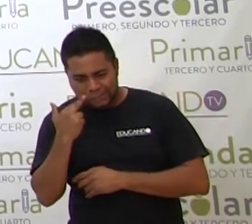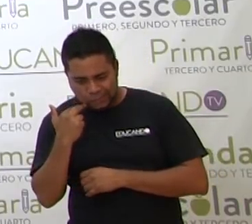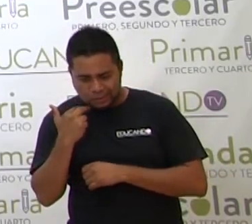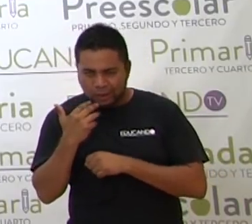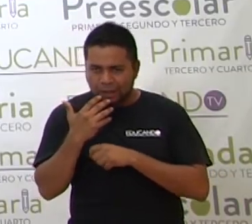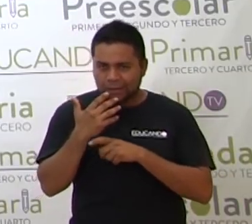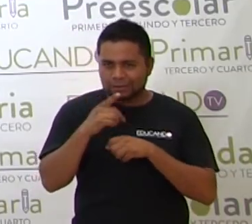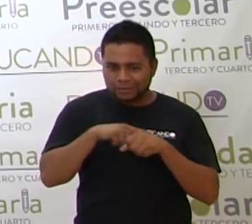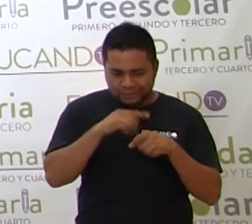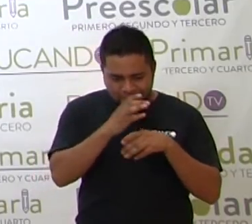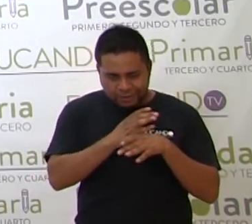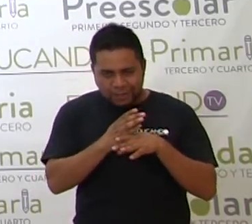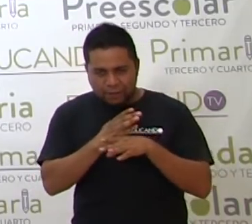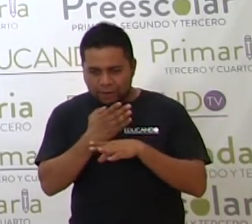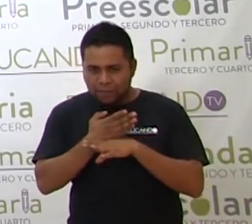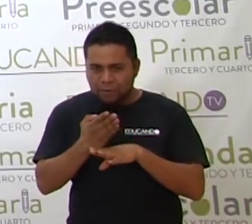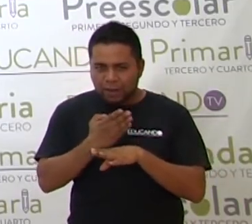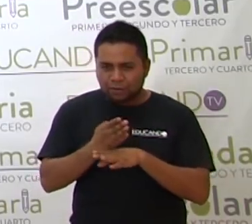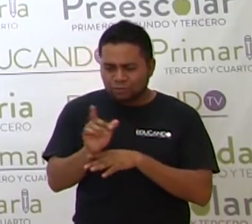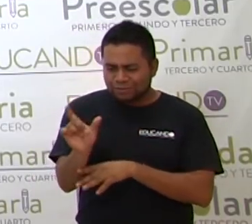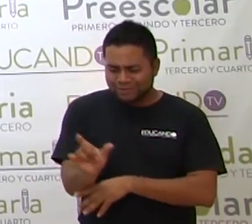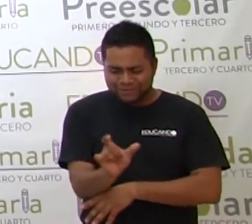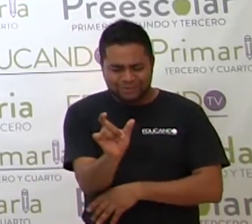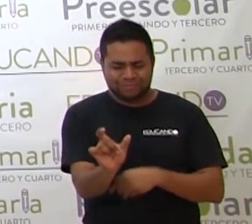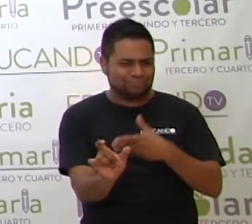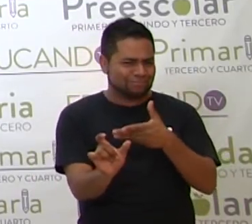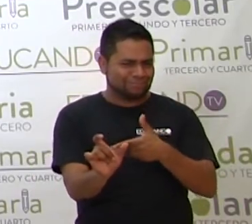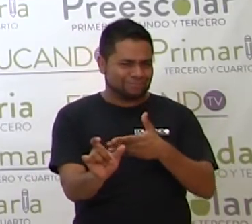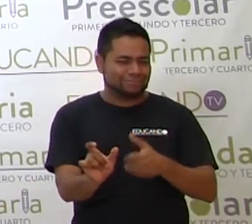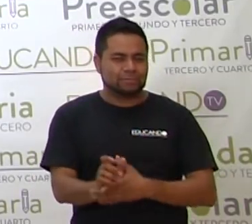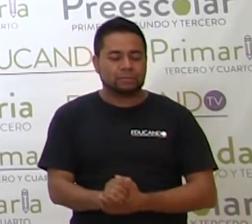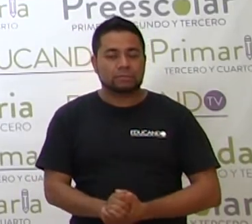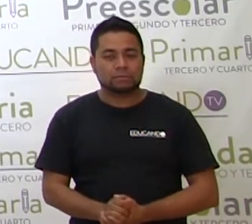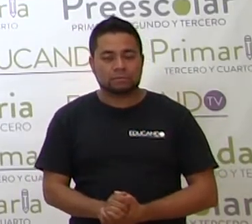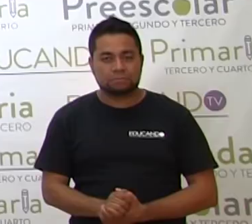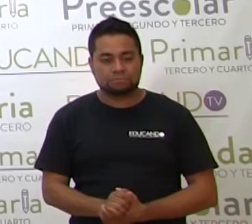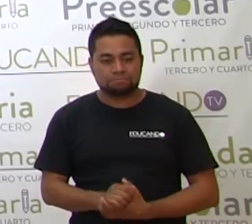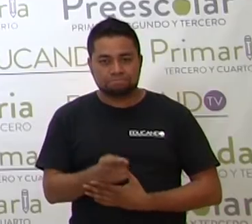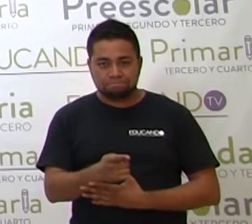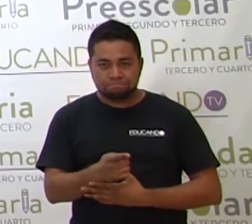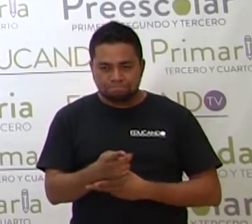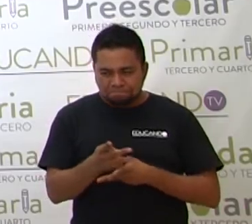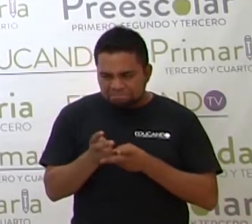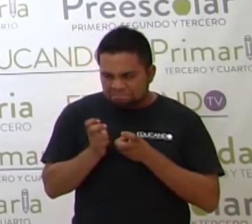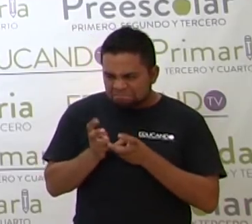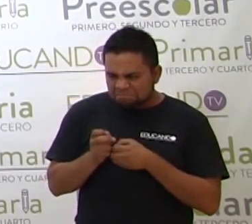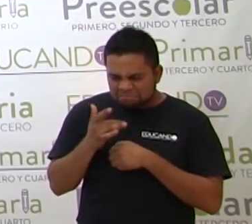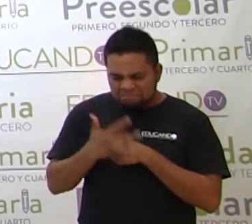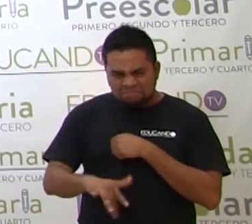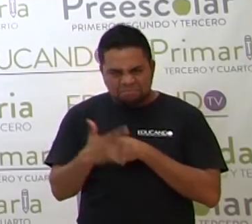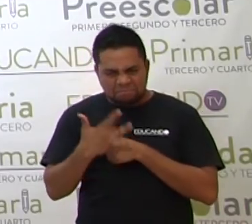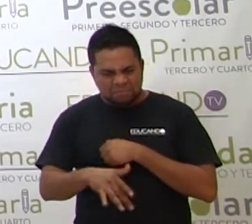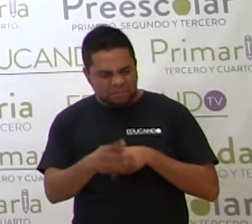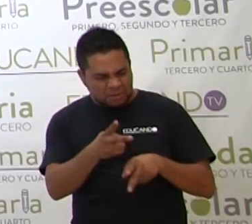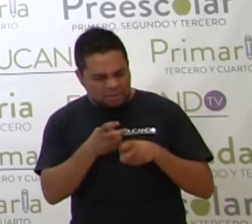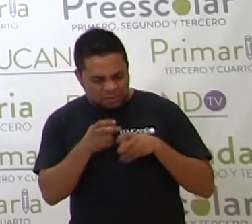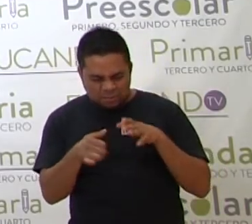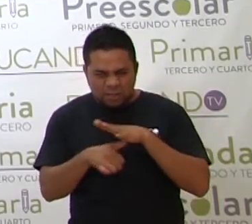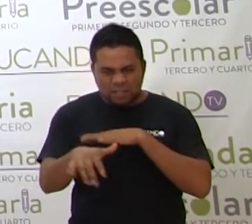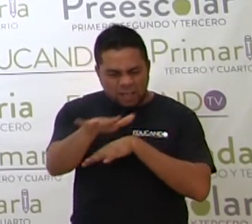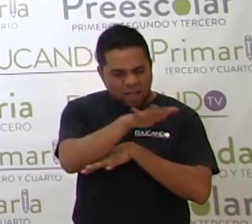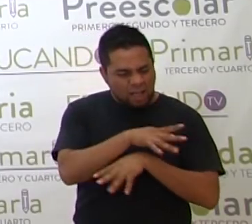blanco. Eran chiquitos, chiquitos. Les gustaba robar el queso de la mesa grande de la